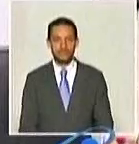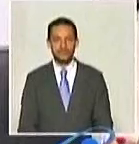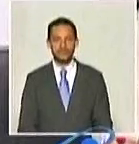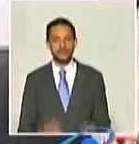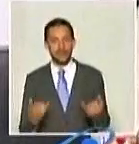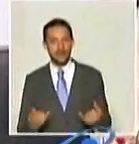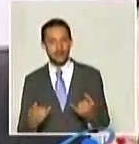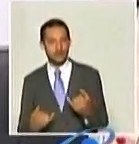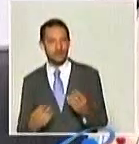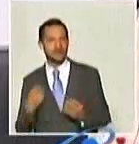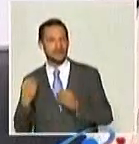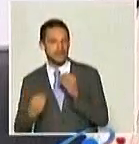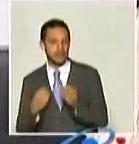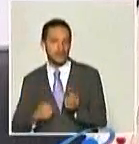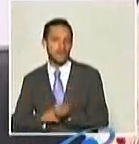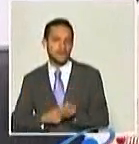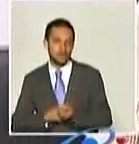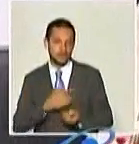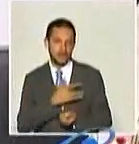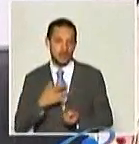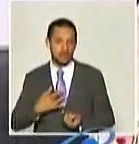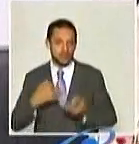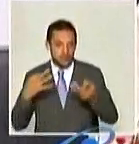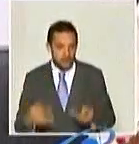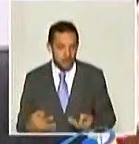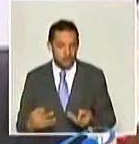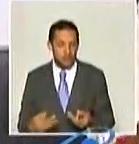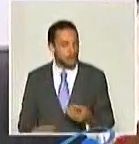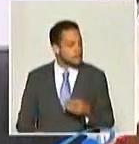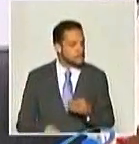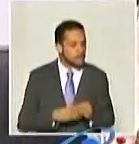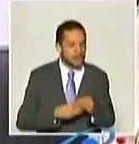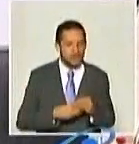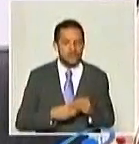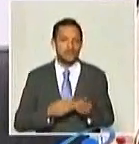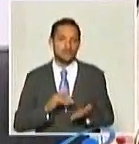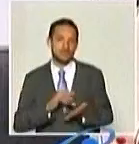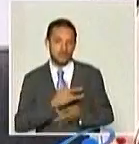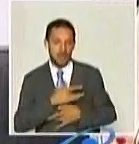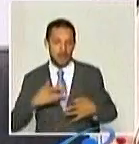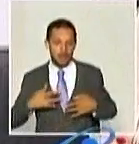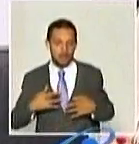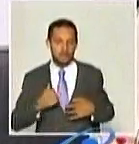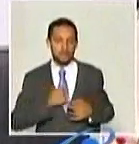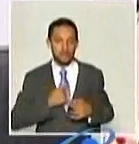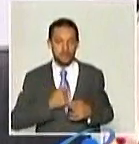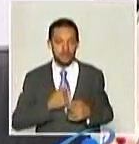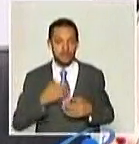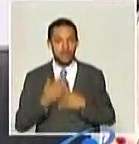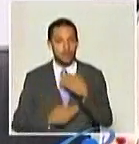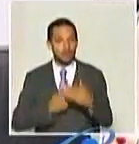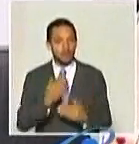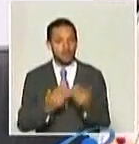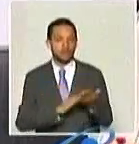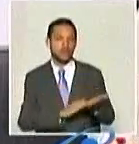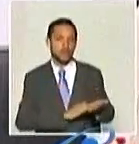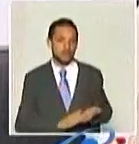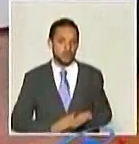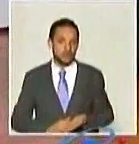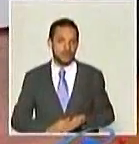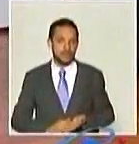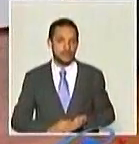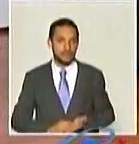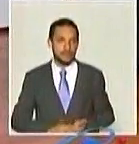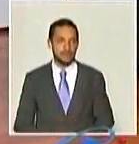de conformar un estado de salud, que más que una curación es una sanación. Es un proceso de sanación. Sí.